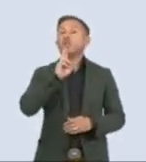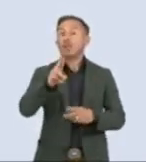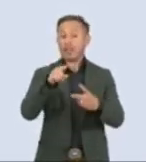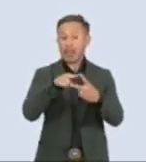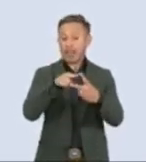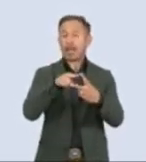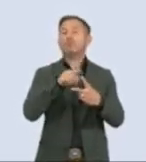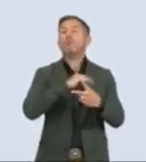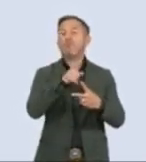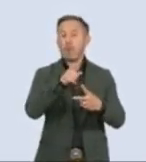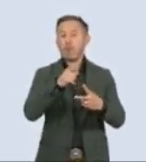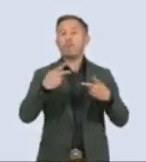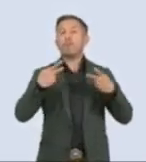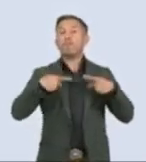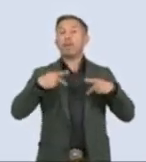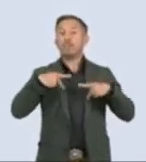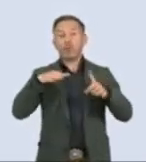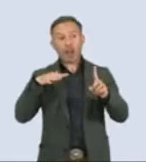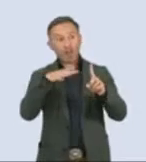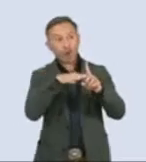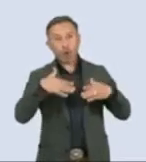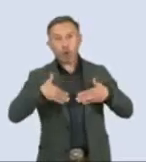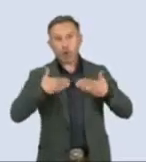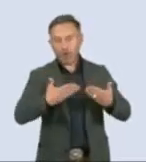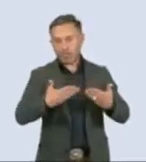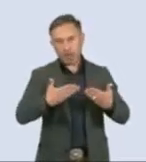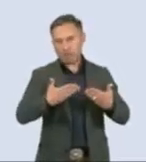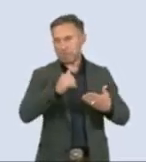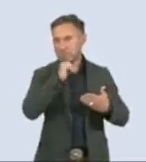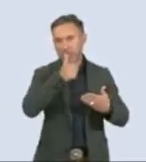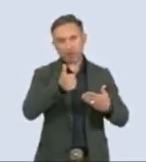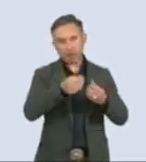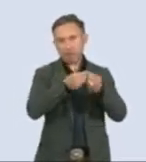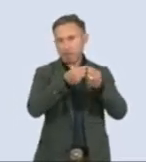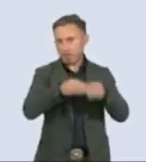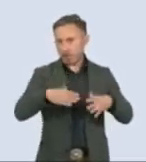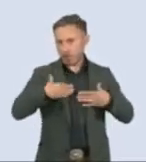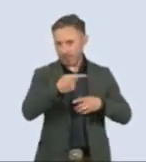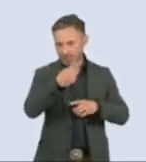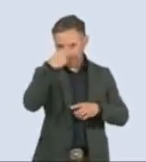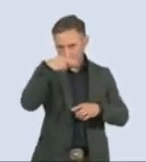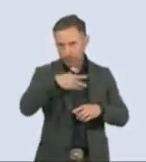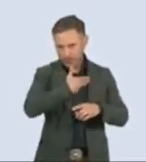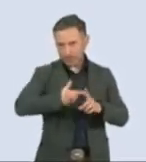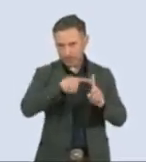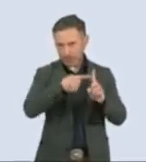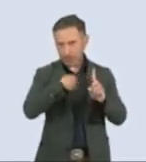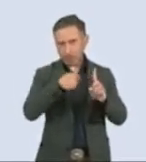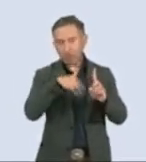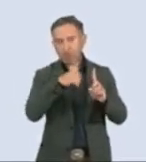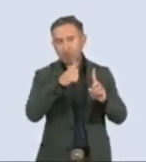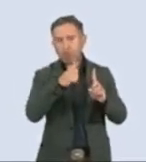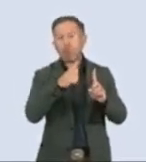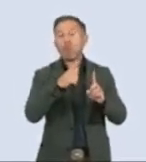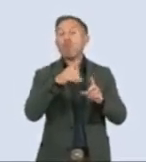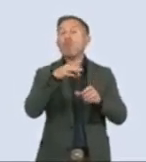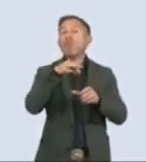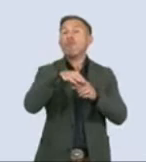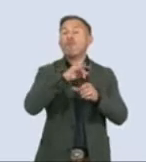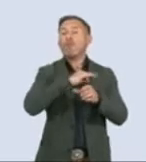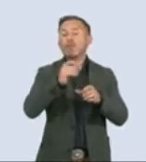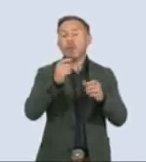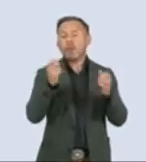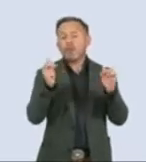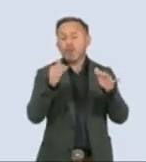por pérdida de la confianza al presidente de la república la participación la votación se estima en entre un